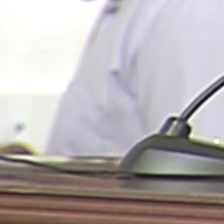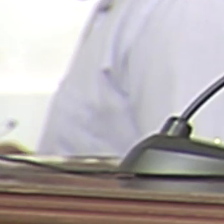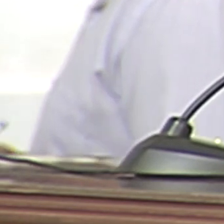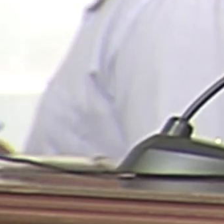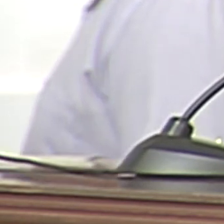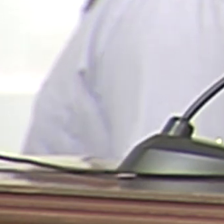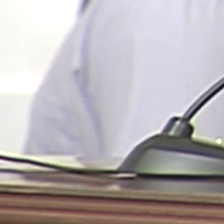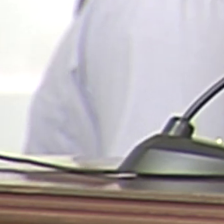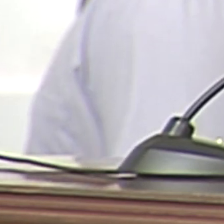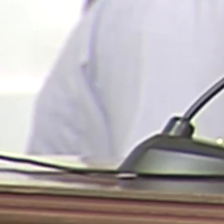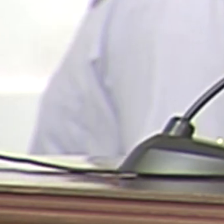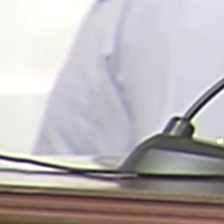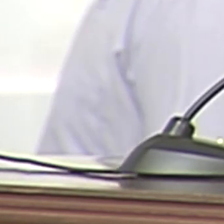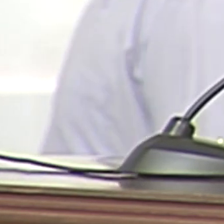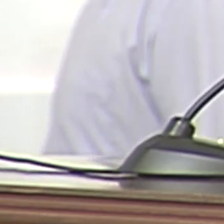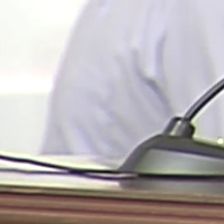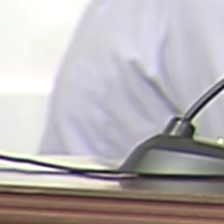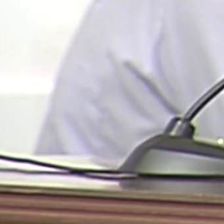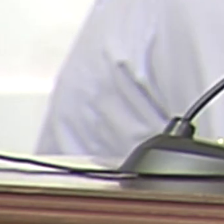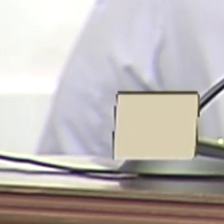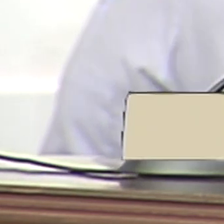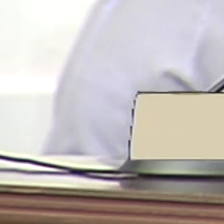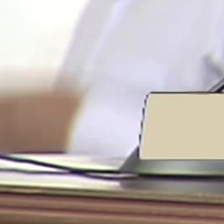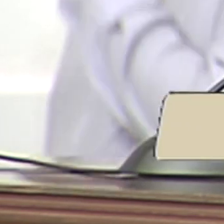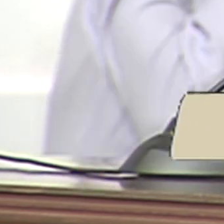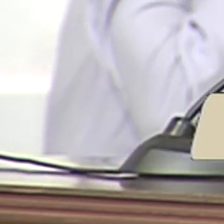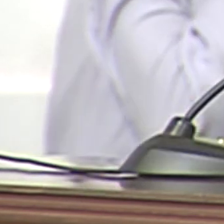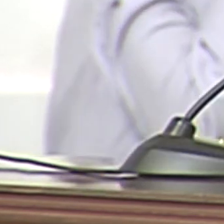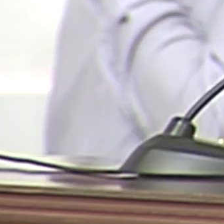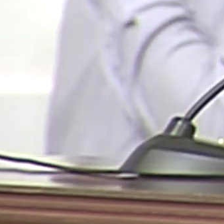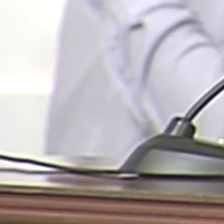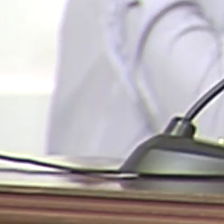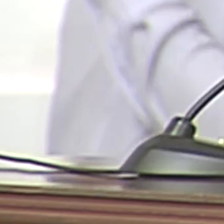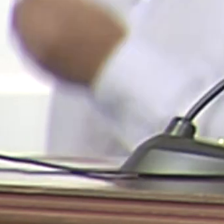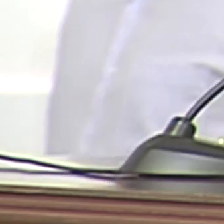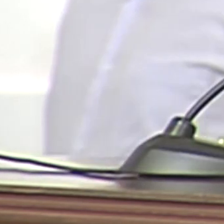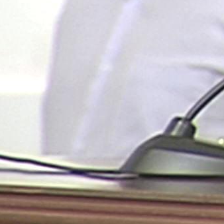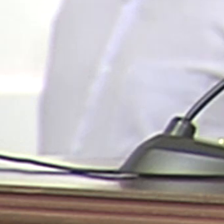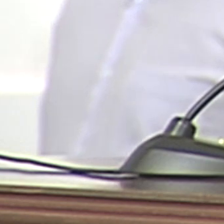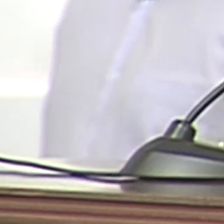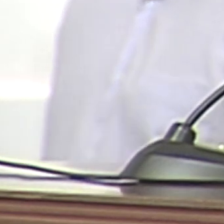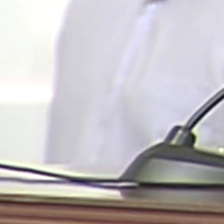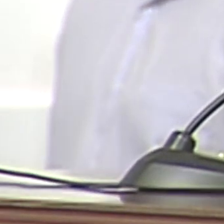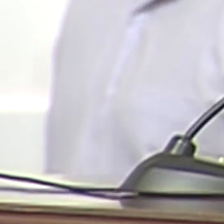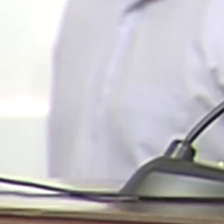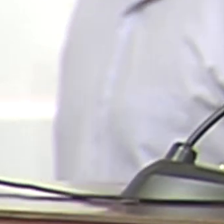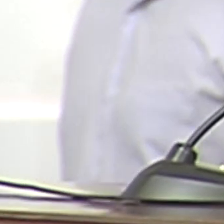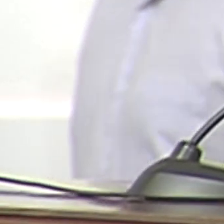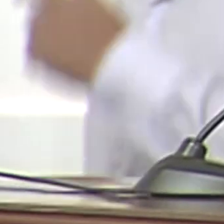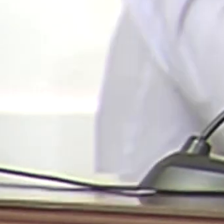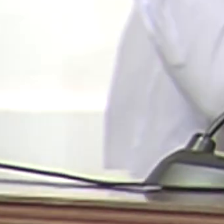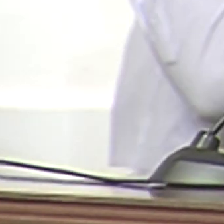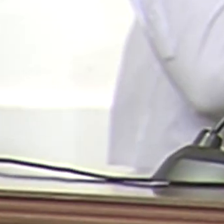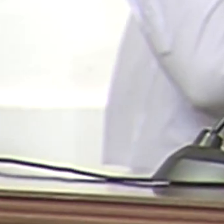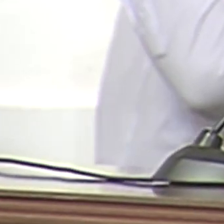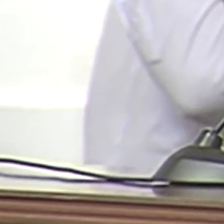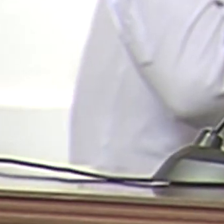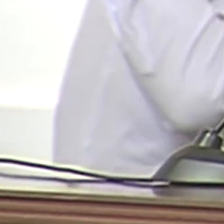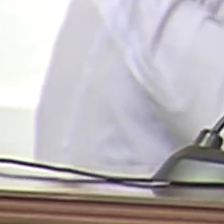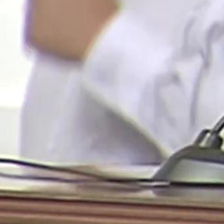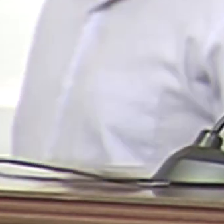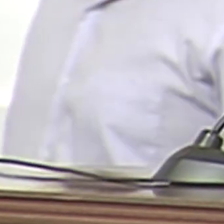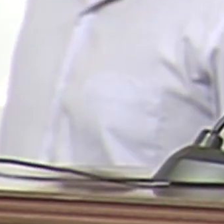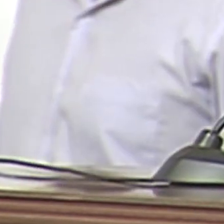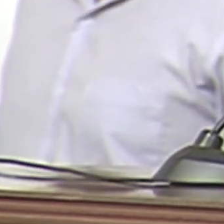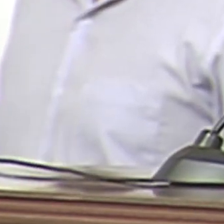bandera. Número 5, posicionamiento de cada grupo y asociación parlamentaria hasta por 5 minutos en el orden siguiente. 1,